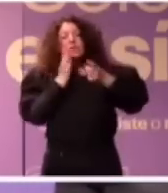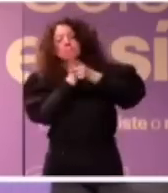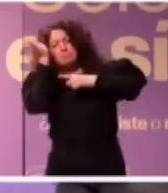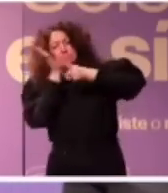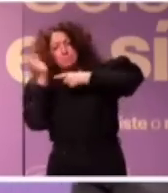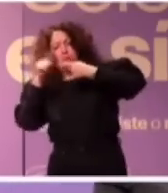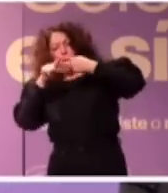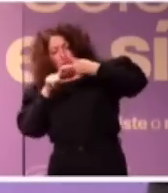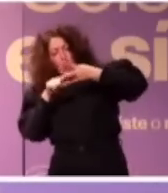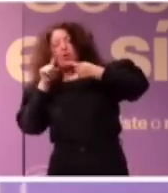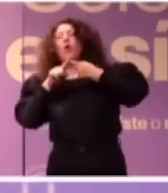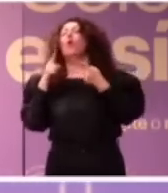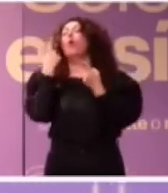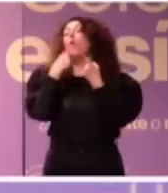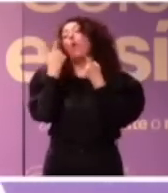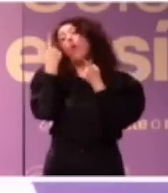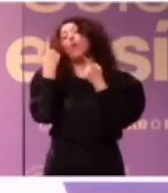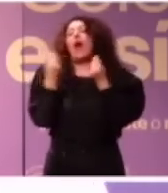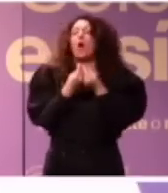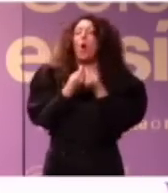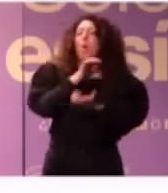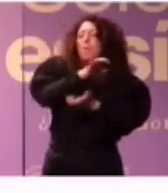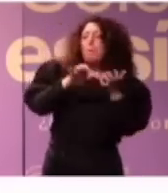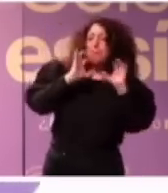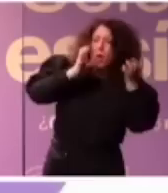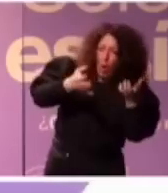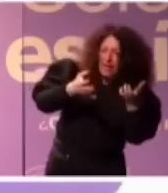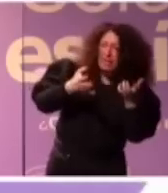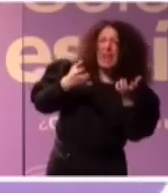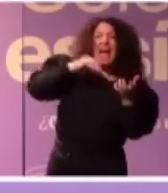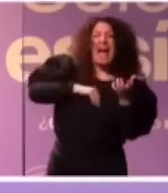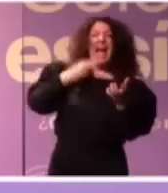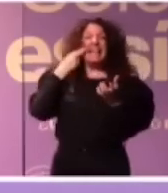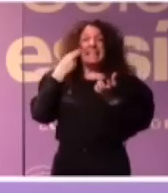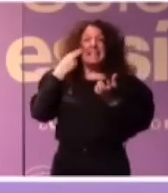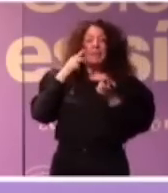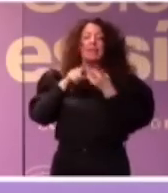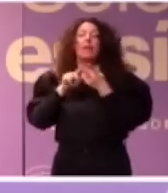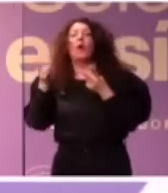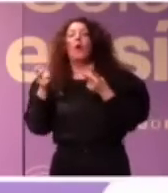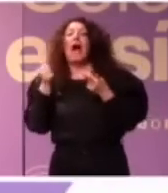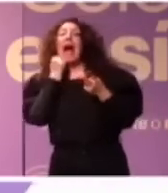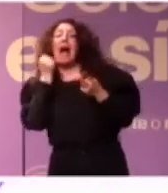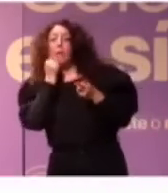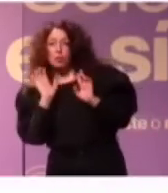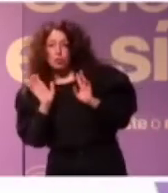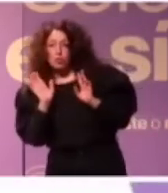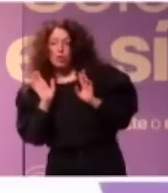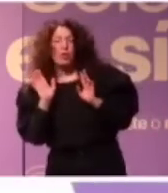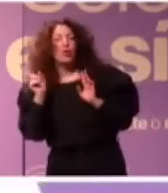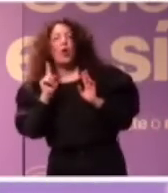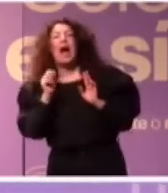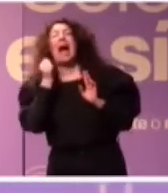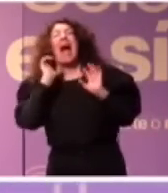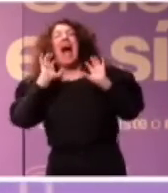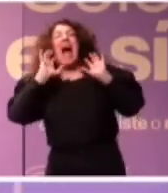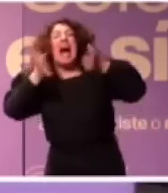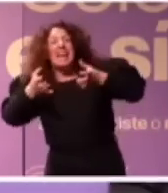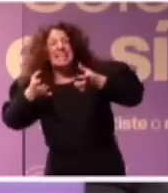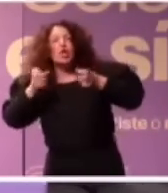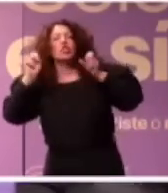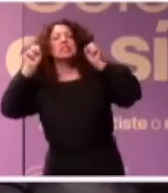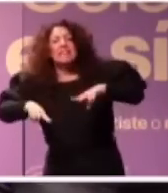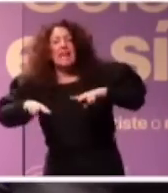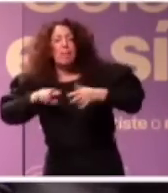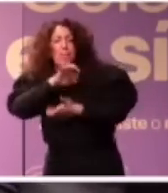Una agresión con violencia o intimidación y una agresión abuso no. Agresión sin violencia o